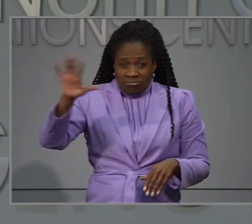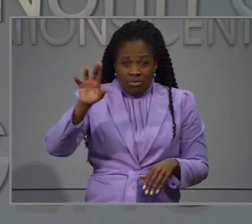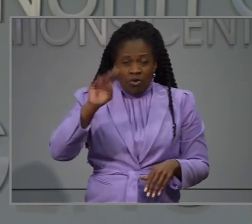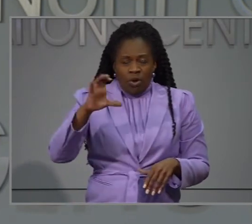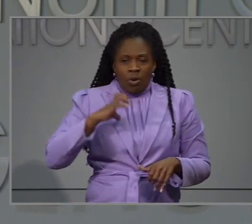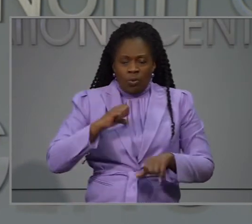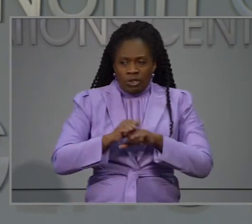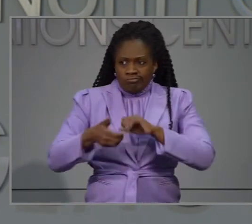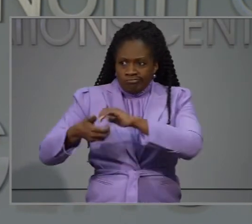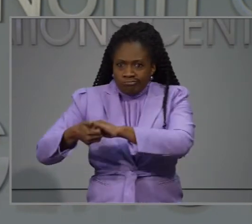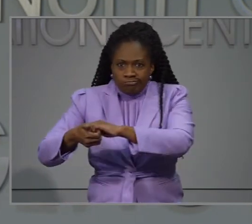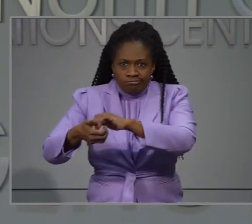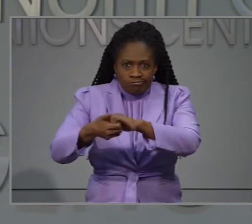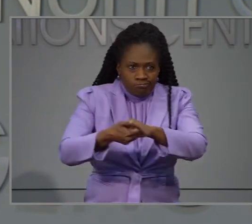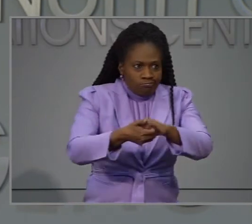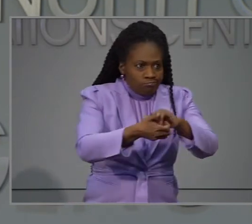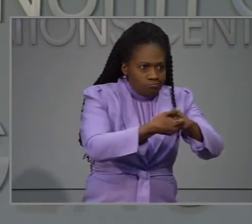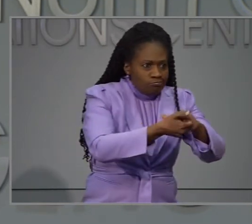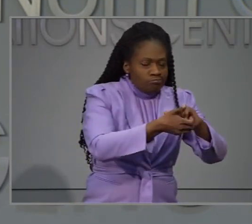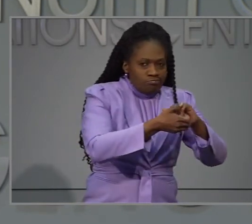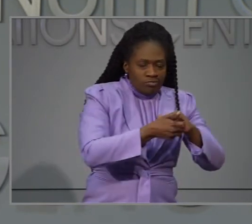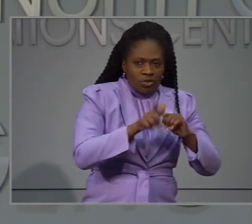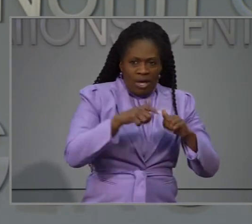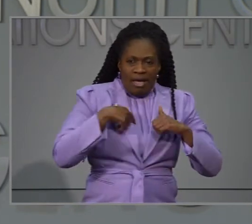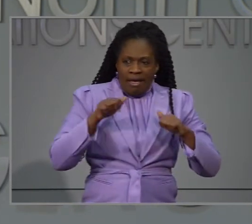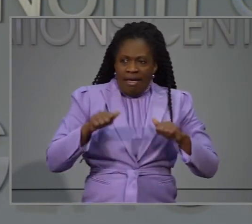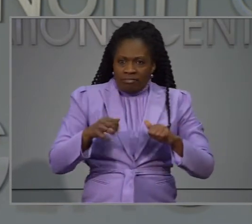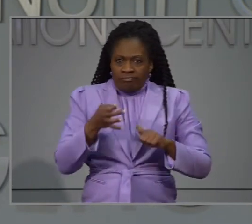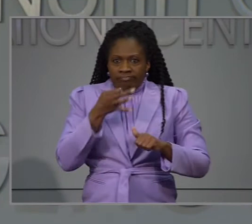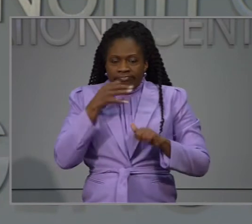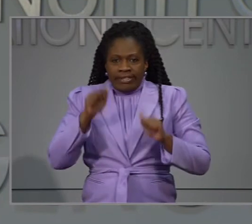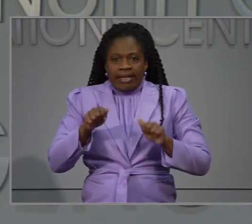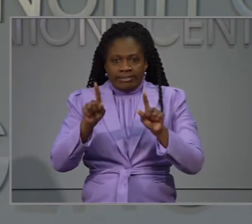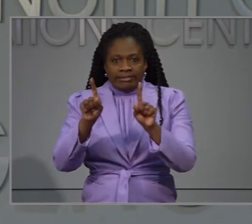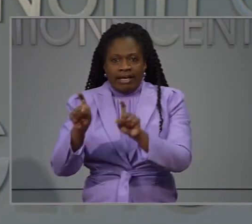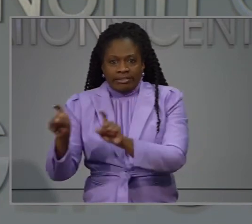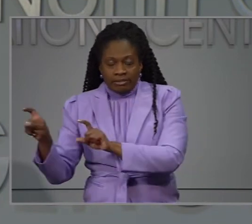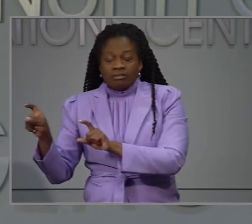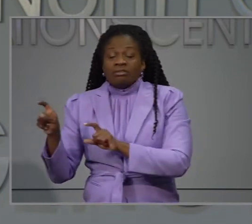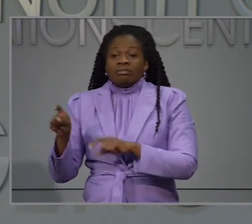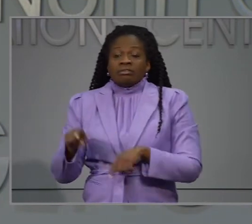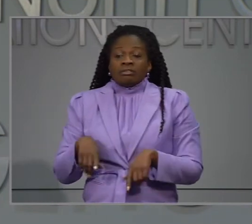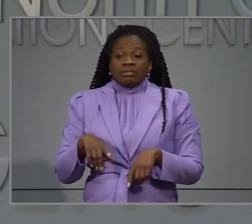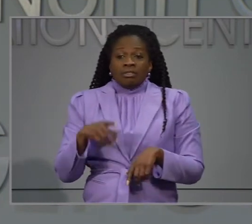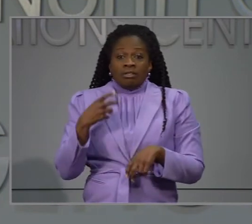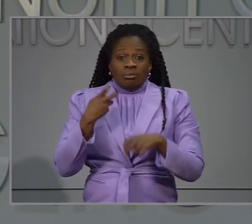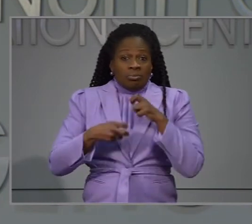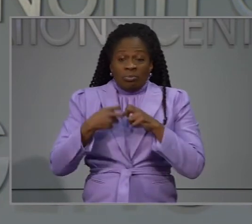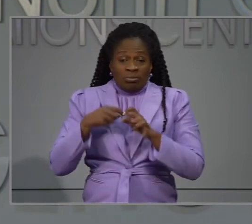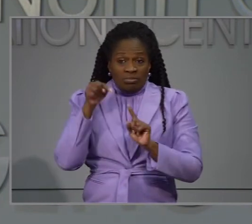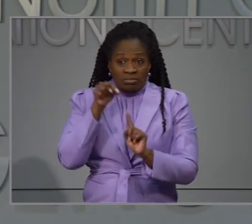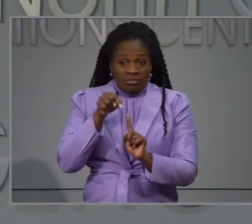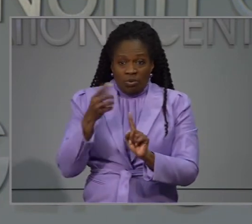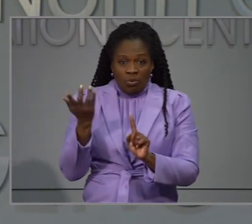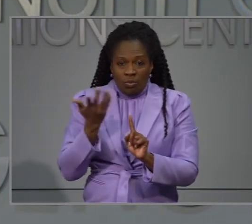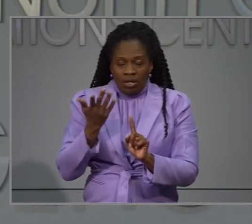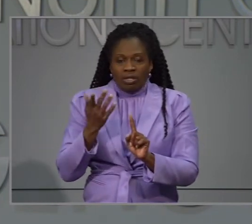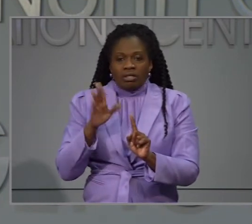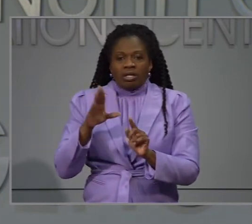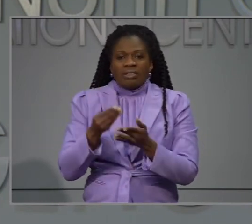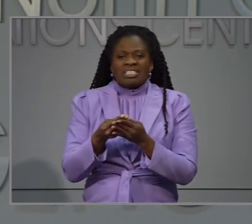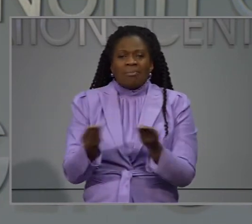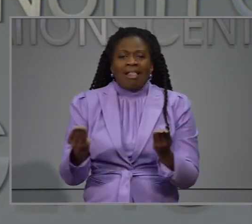todo carolina del norte y nosotros estamos trabajando con ellos y que tienen la capacidad para hacer las pruebas la cosa más